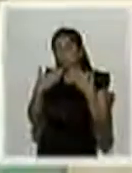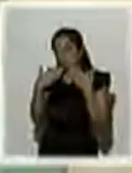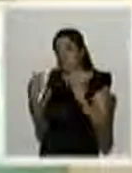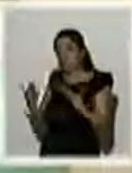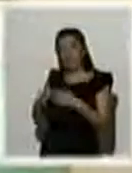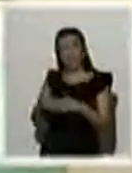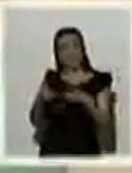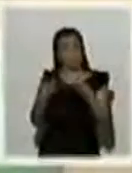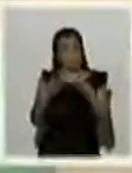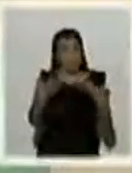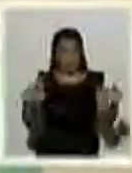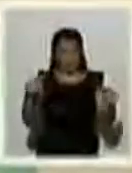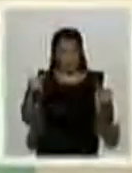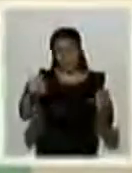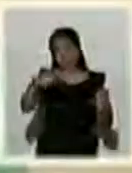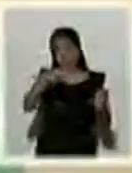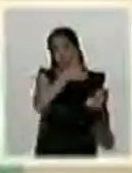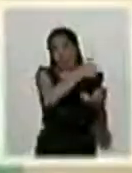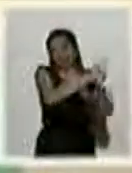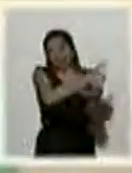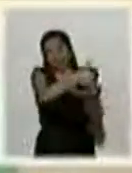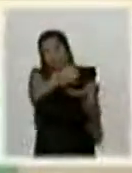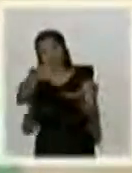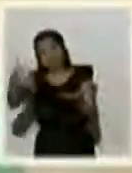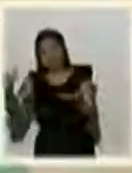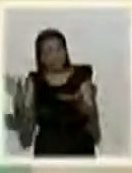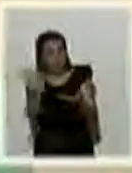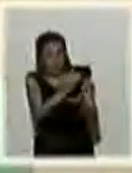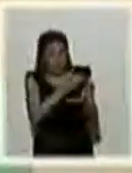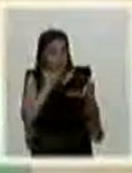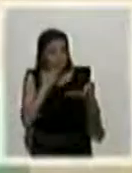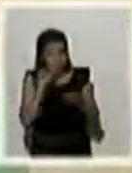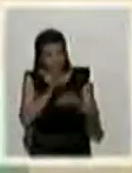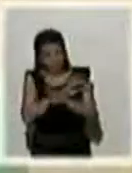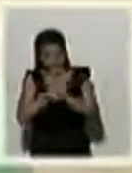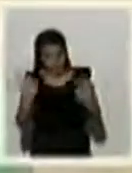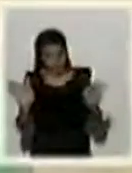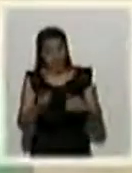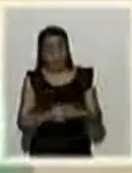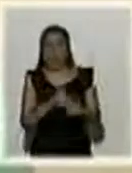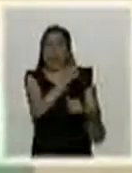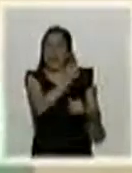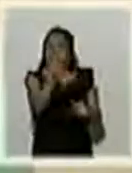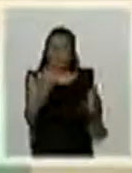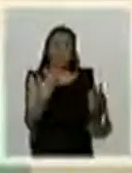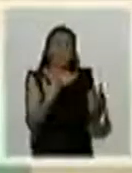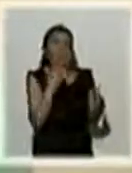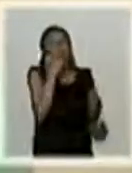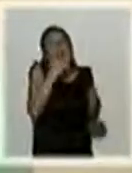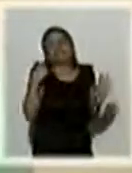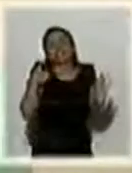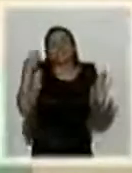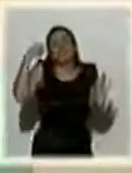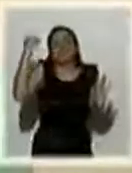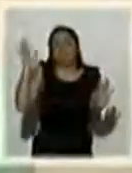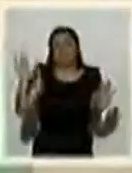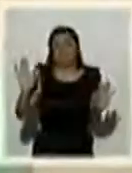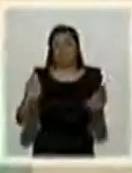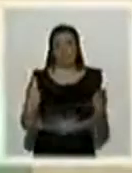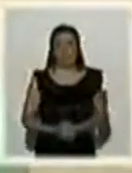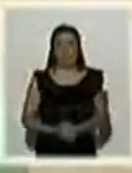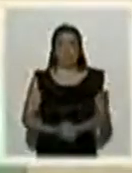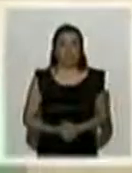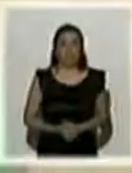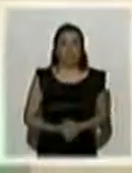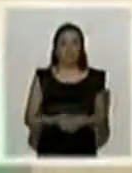esta ronda de tema libre, en donde cada uno de los candidatos pudo exponer su pensamiento y pudo también dar a